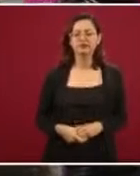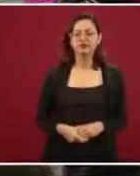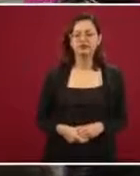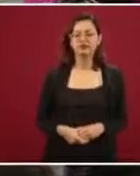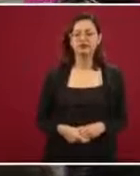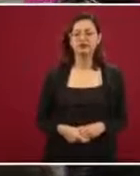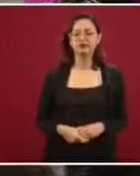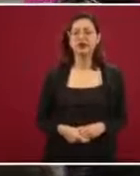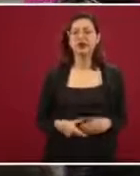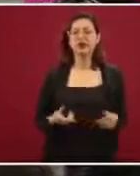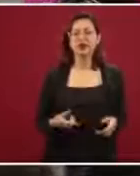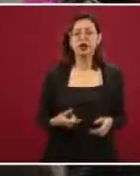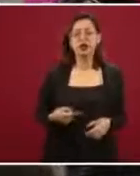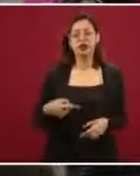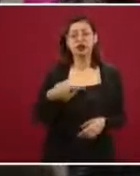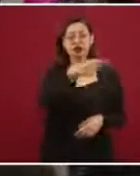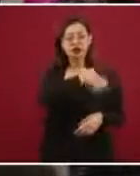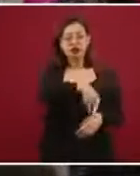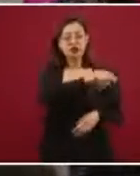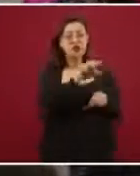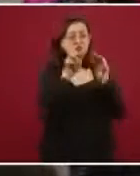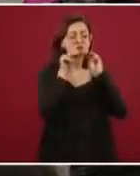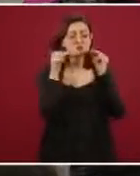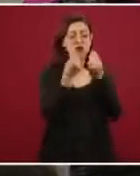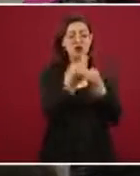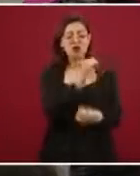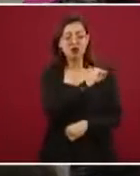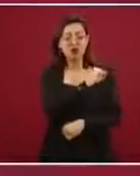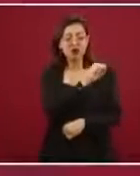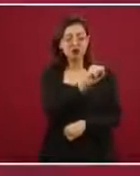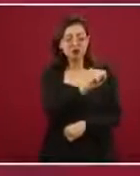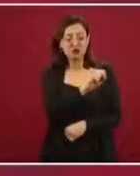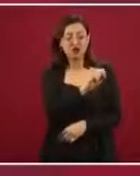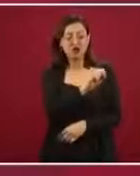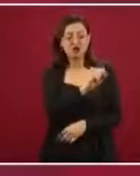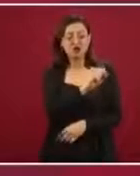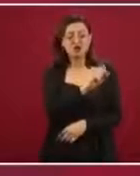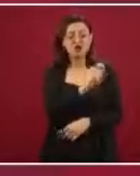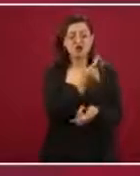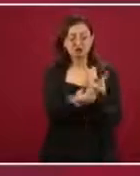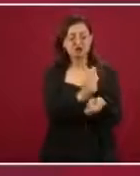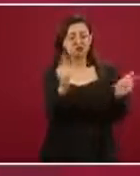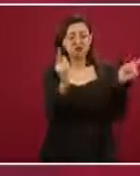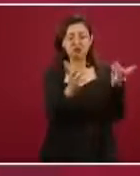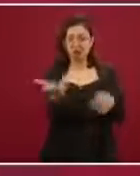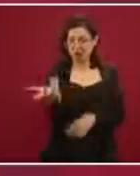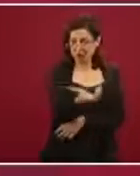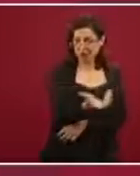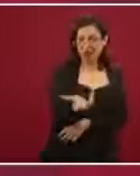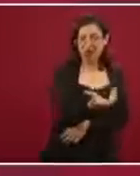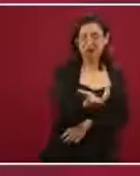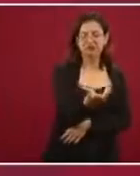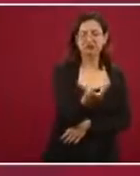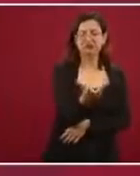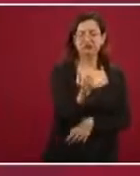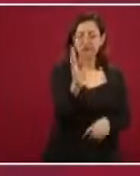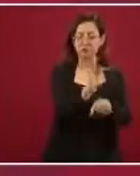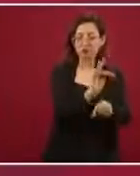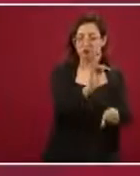a la delincuencia actuar en libertad. No hay